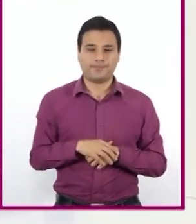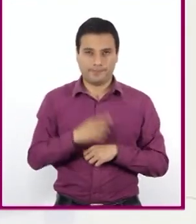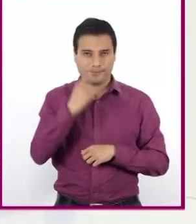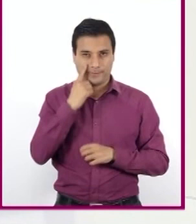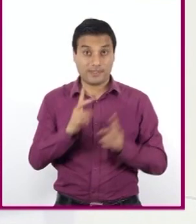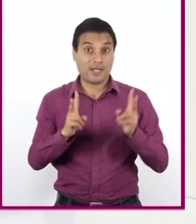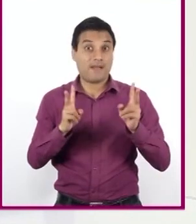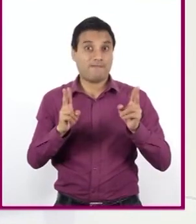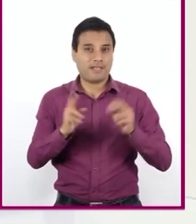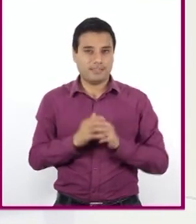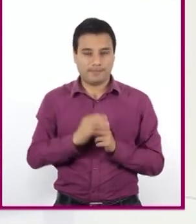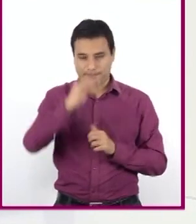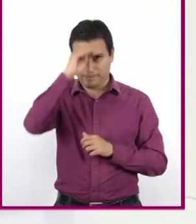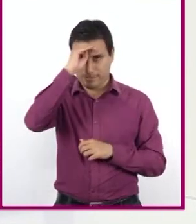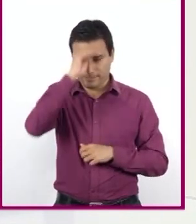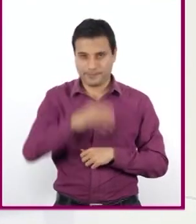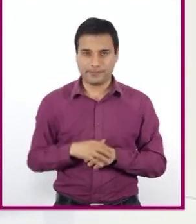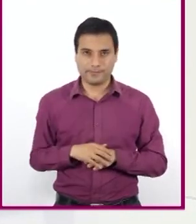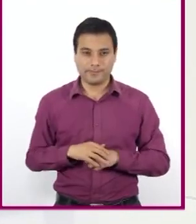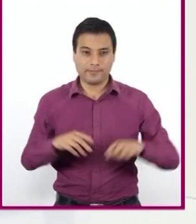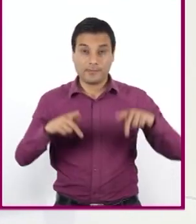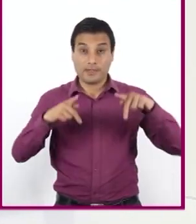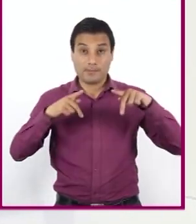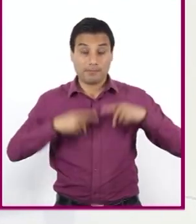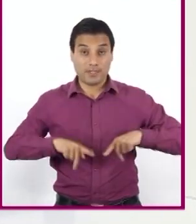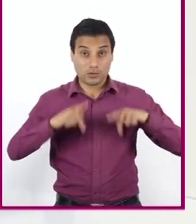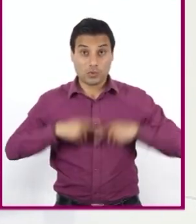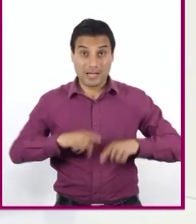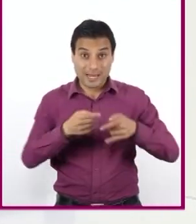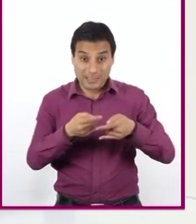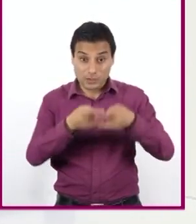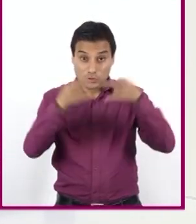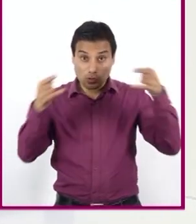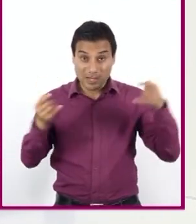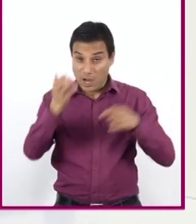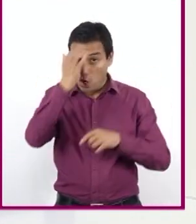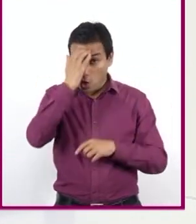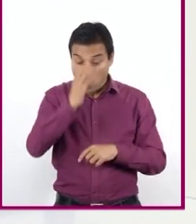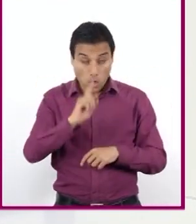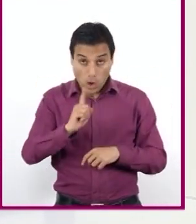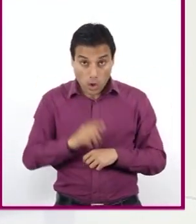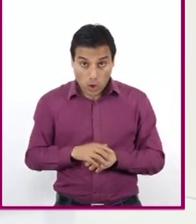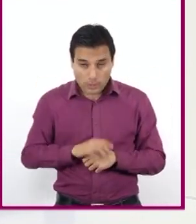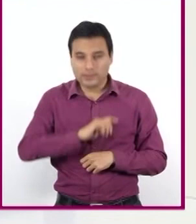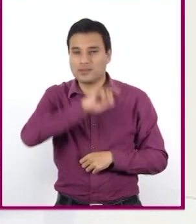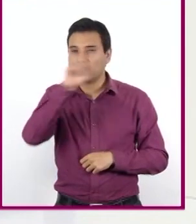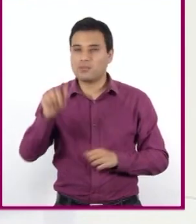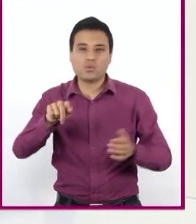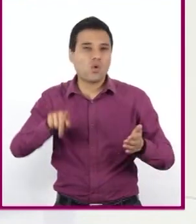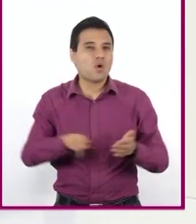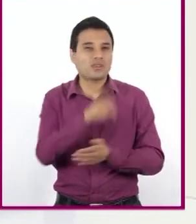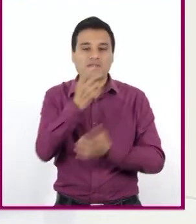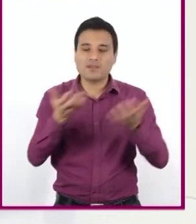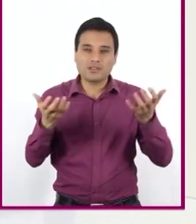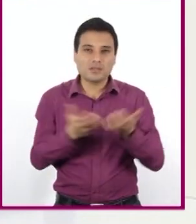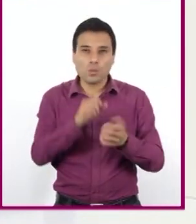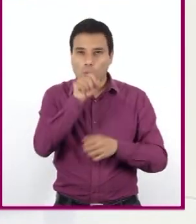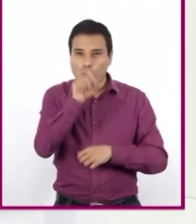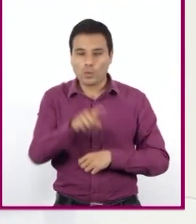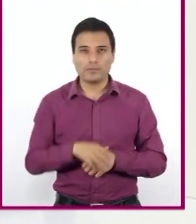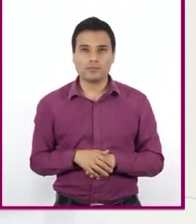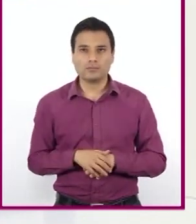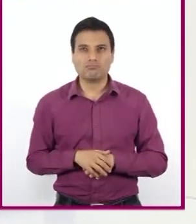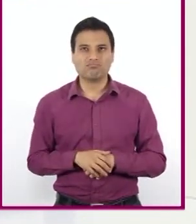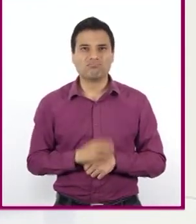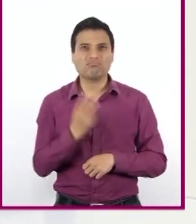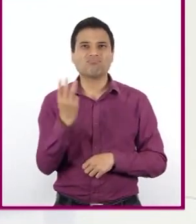frase: aquel que no conoce su historia está condenado a repetirla. ¿Qué opinan Abril, Aleli